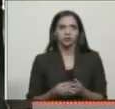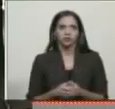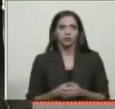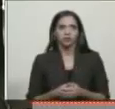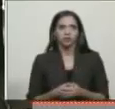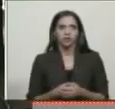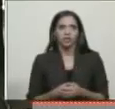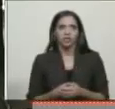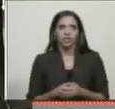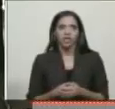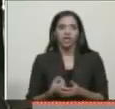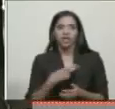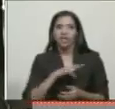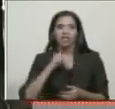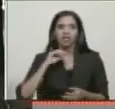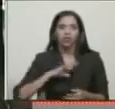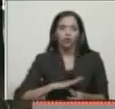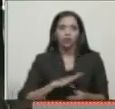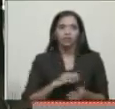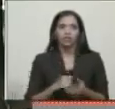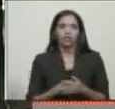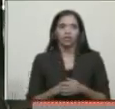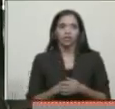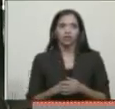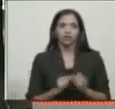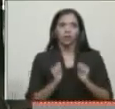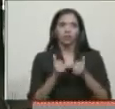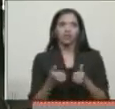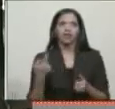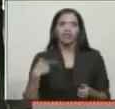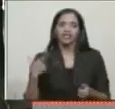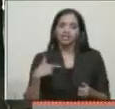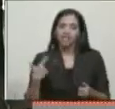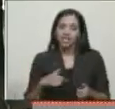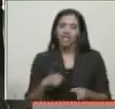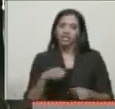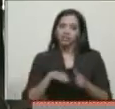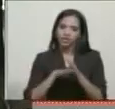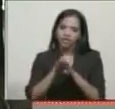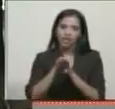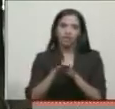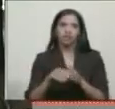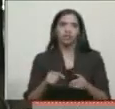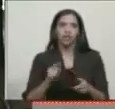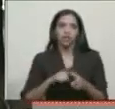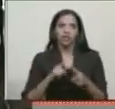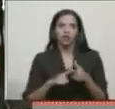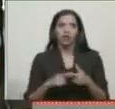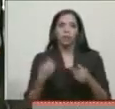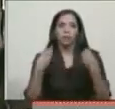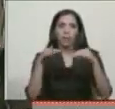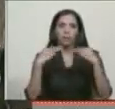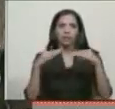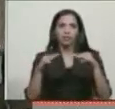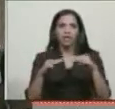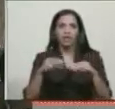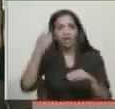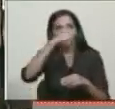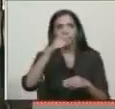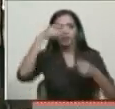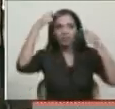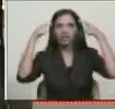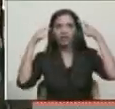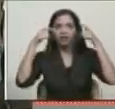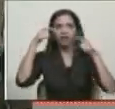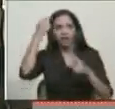El que no está claudicando en sus principios tiene que salir adelante. Por eso mi mensaje al pueblo de Chávez, al pueblo